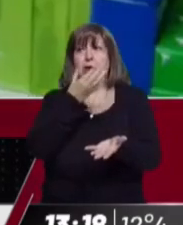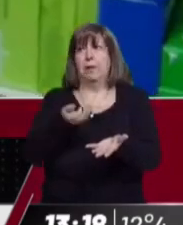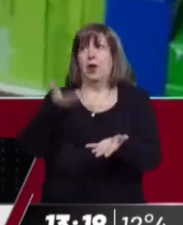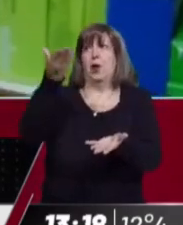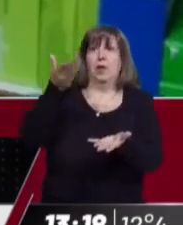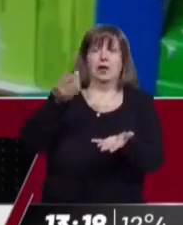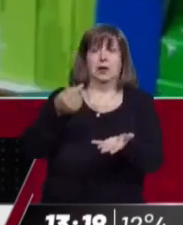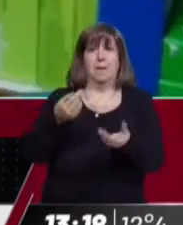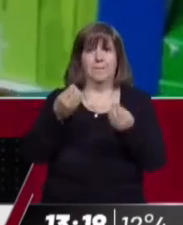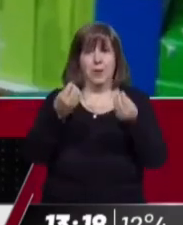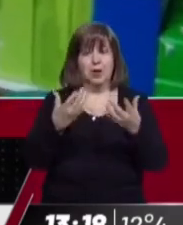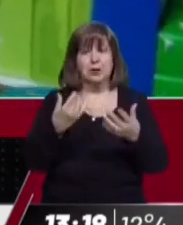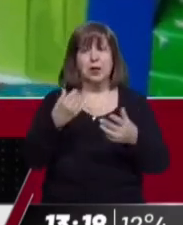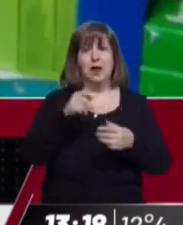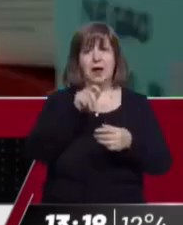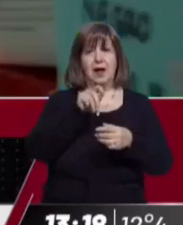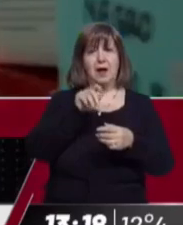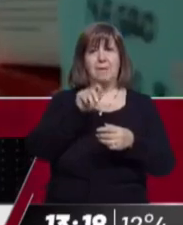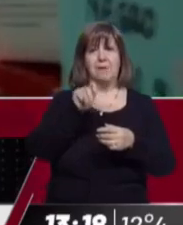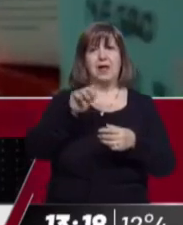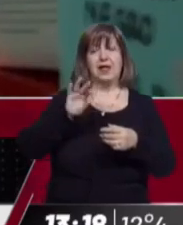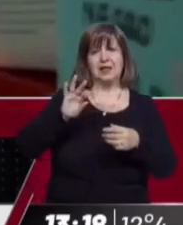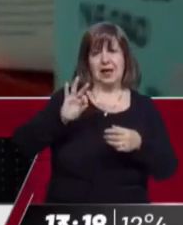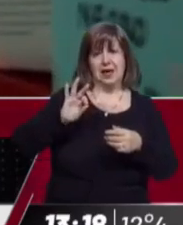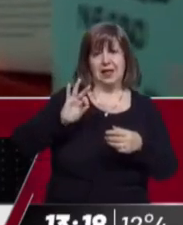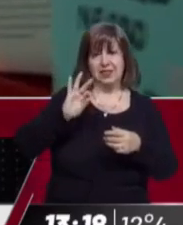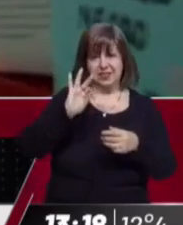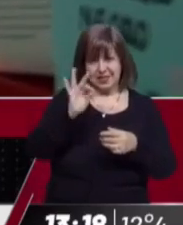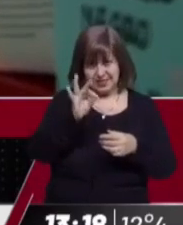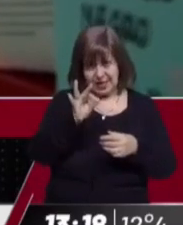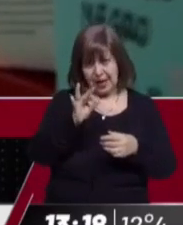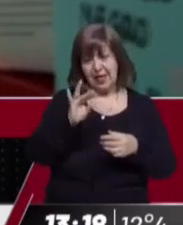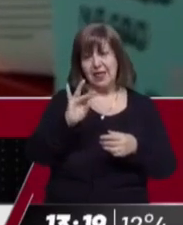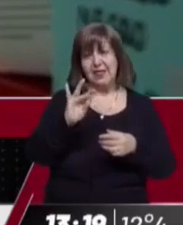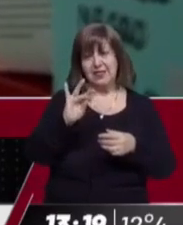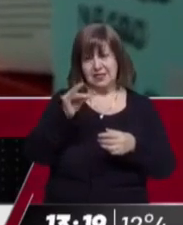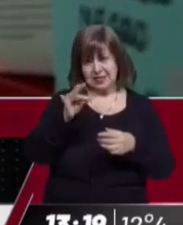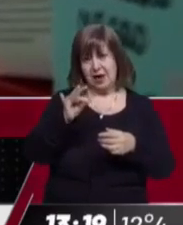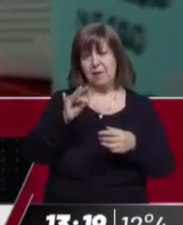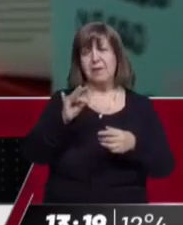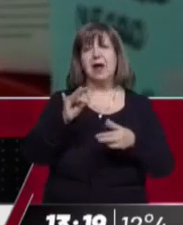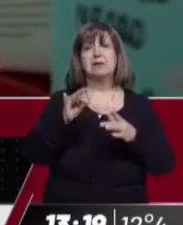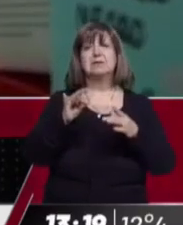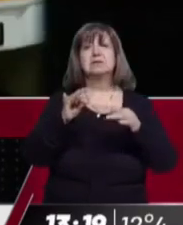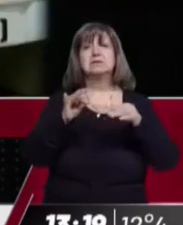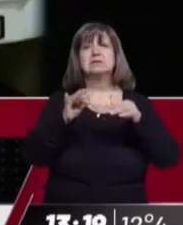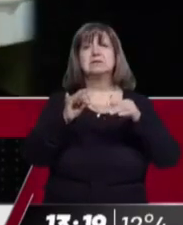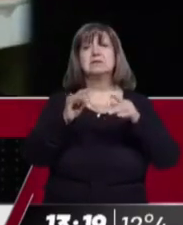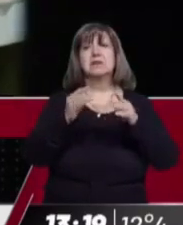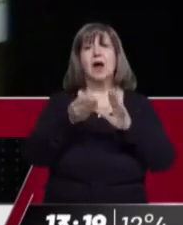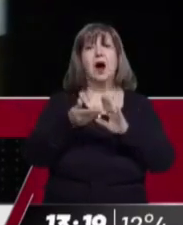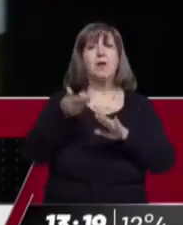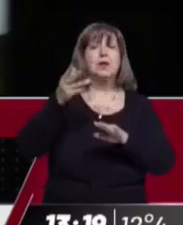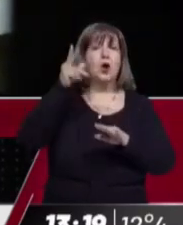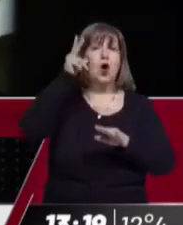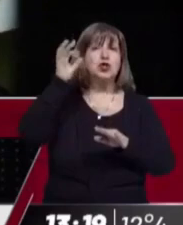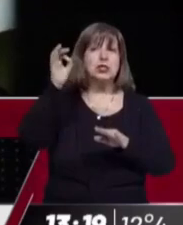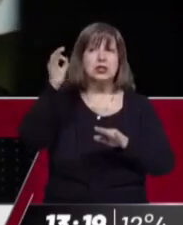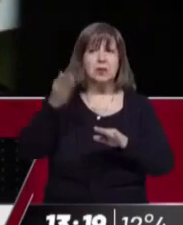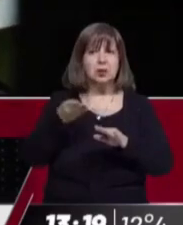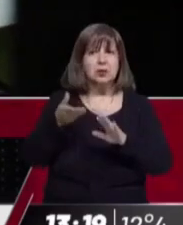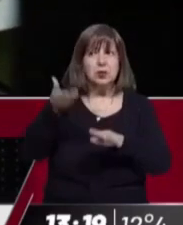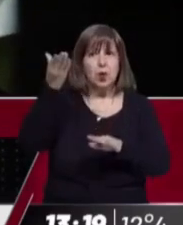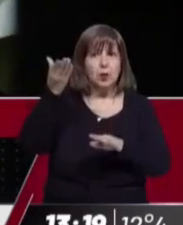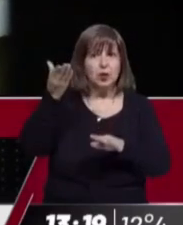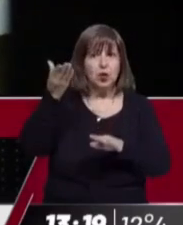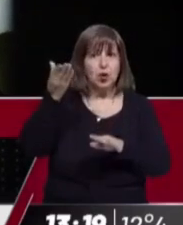en cuenta nosotros que para fin de año en pleno proceso preelectoral está estuvimos con un aumento de un 80%